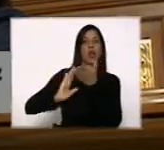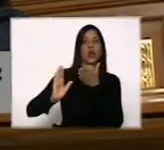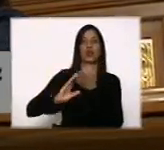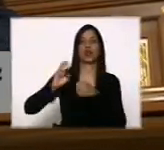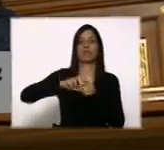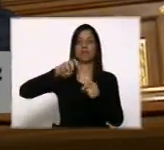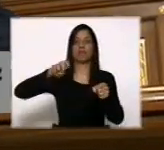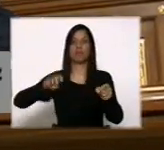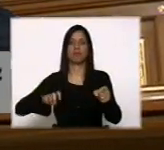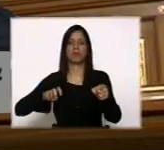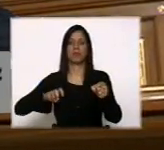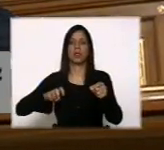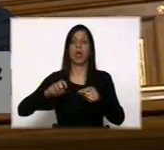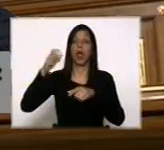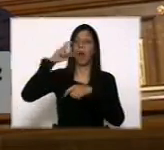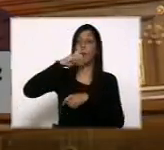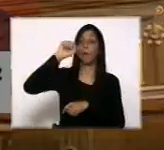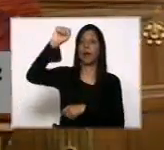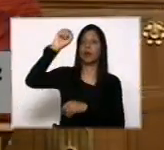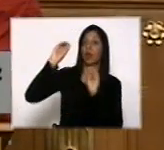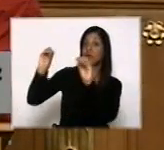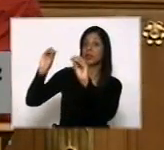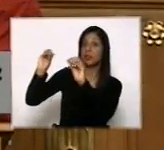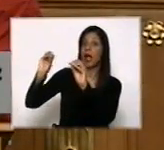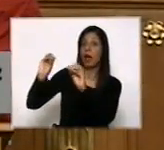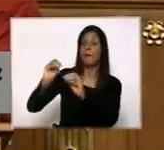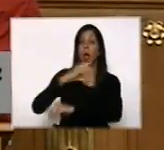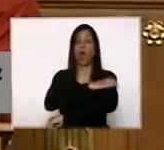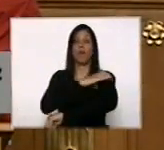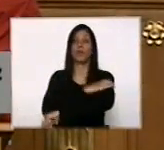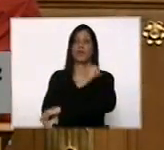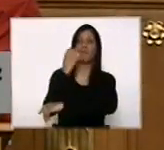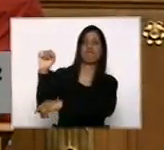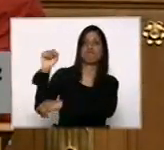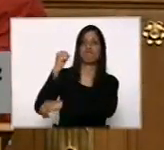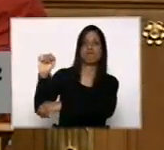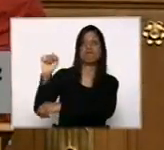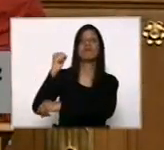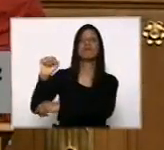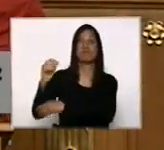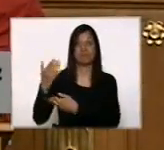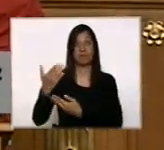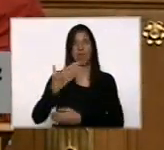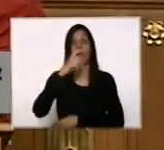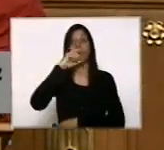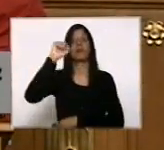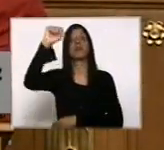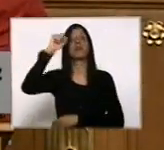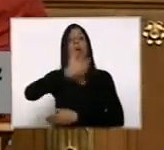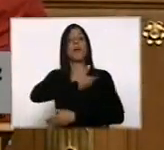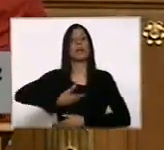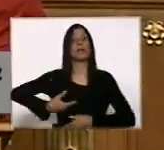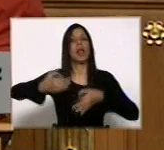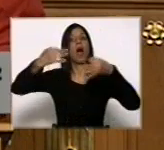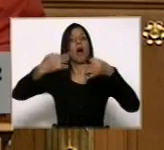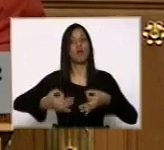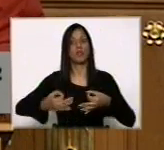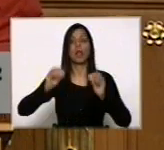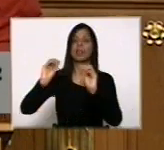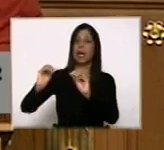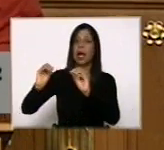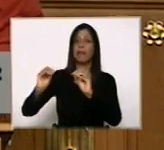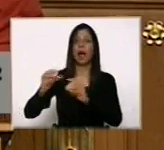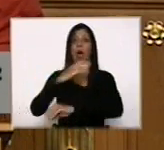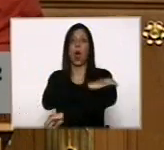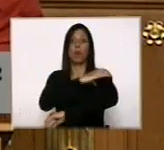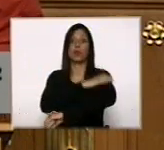más de 400 llamados del jefe de Estado y presidente constitucional de la República Bolivariana de Venezuela, Nicolás Maduro, a